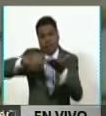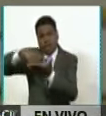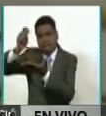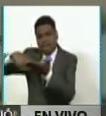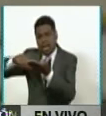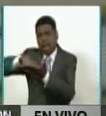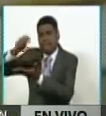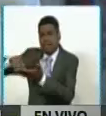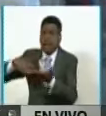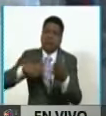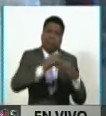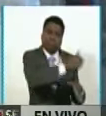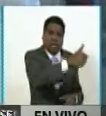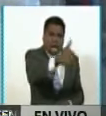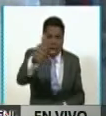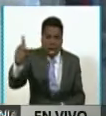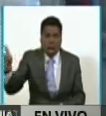acta que